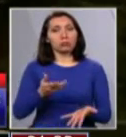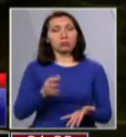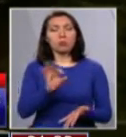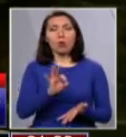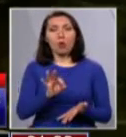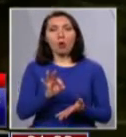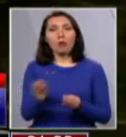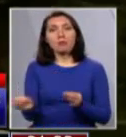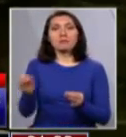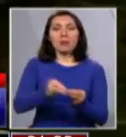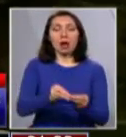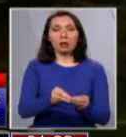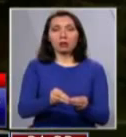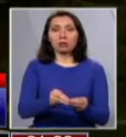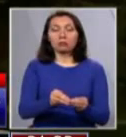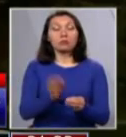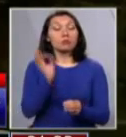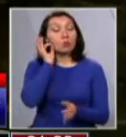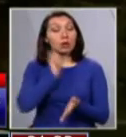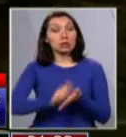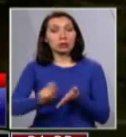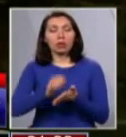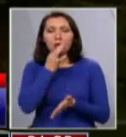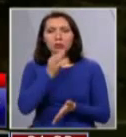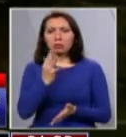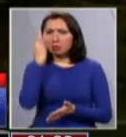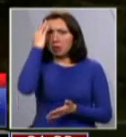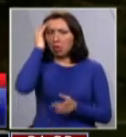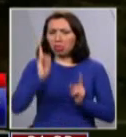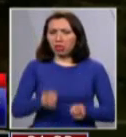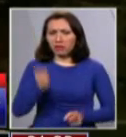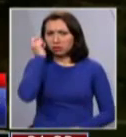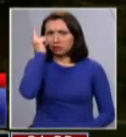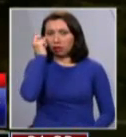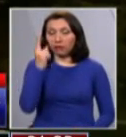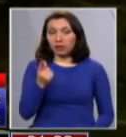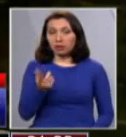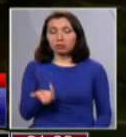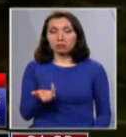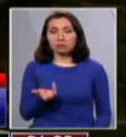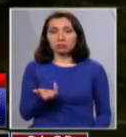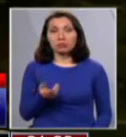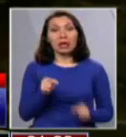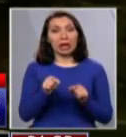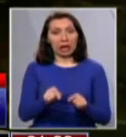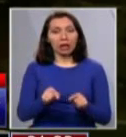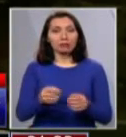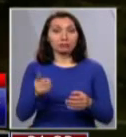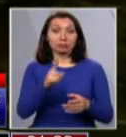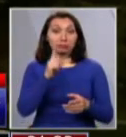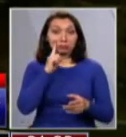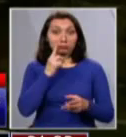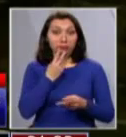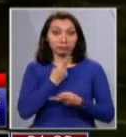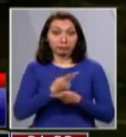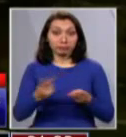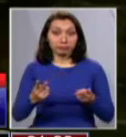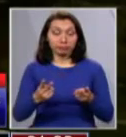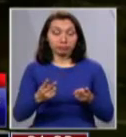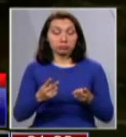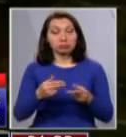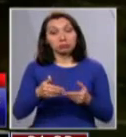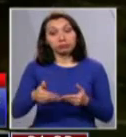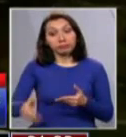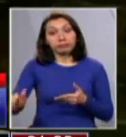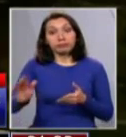o lo incluye y ella le dice bueno pero marco debiera saberlo esos son los hechos de ahí que yo